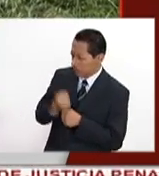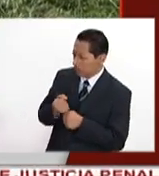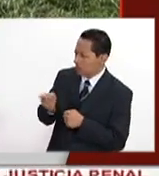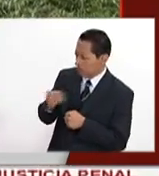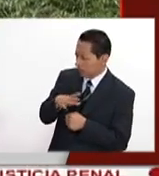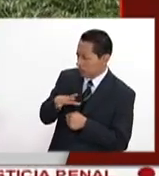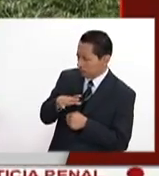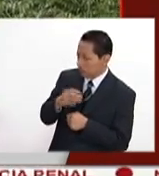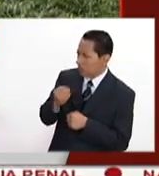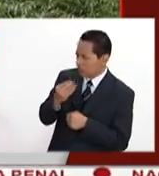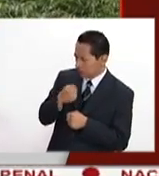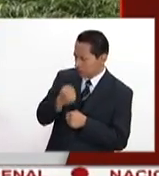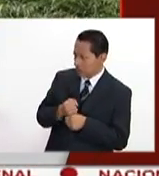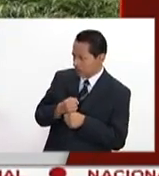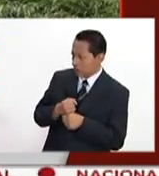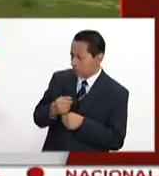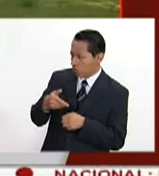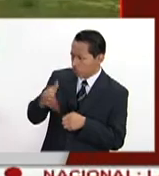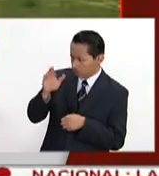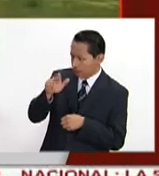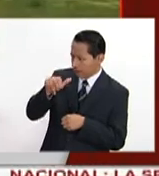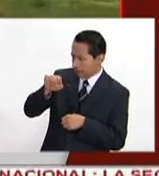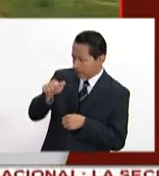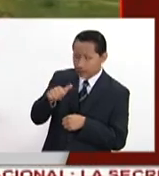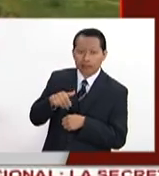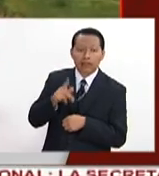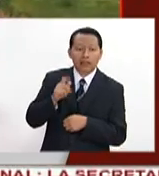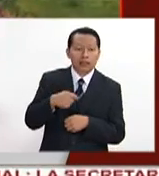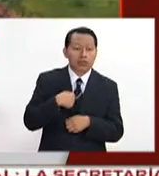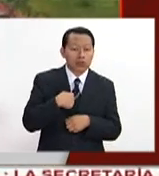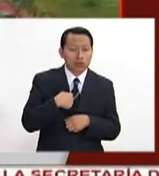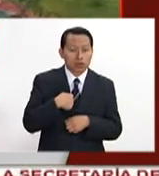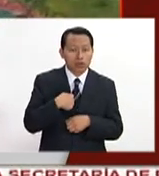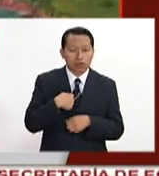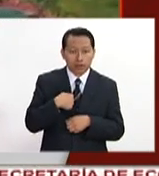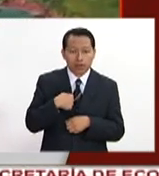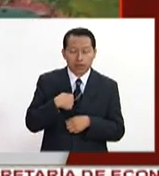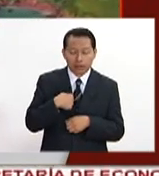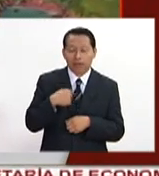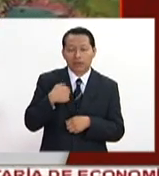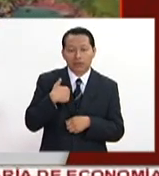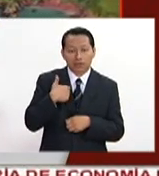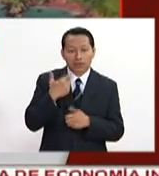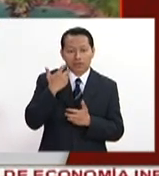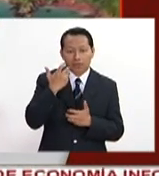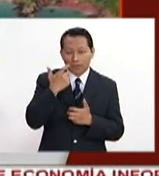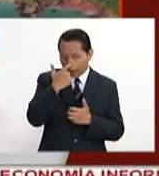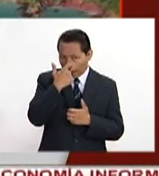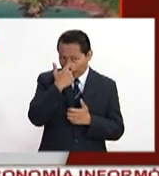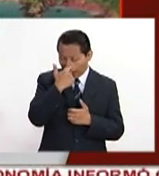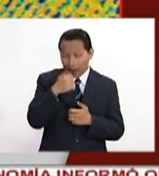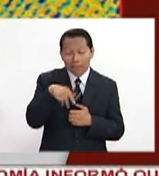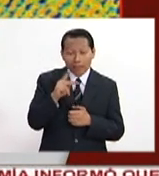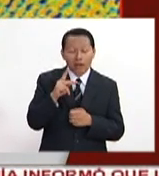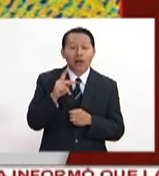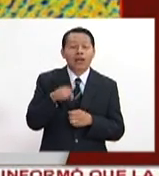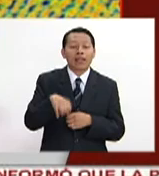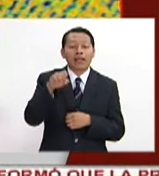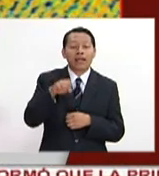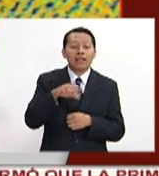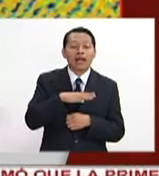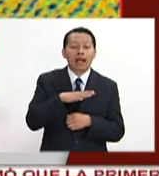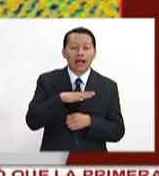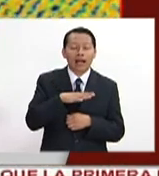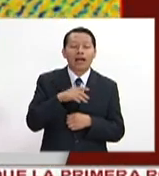menos ir ubicando el proceso? ¿Cuándo fuiste a la NASA? Cuando fui a la NASA yo ya tenía las ganas, las tengo desde hace ¿Pero toda qué la edad vida. dice Omar? Ah, ¿qué